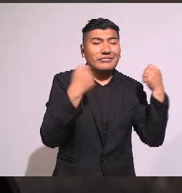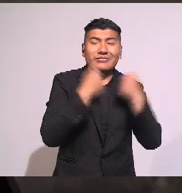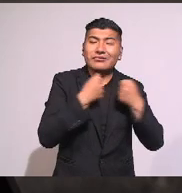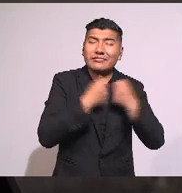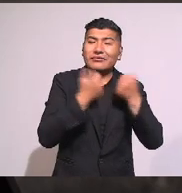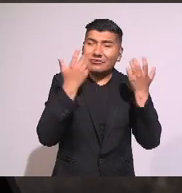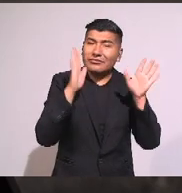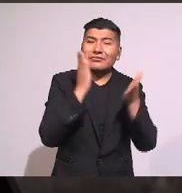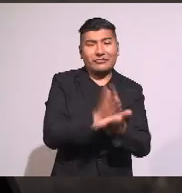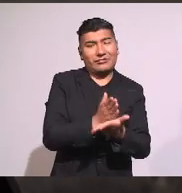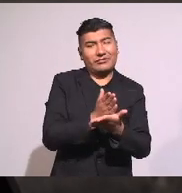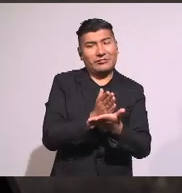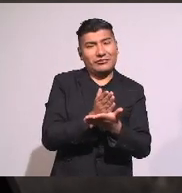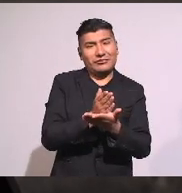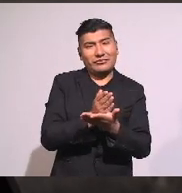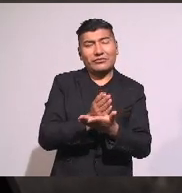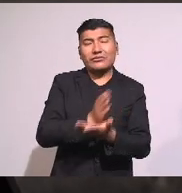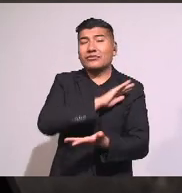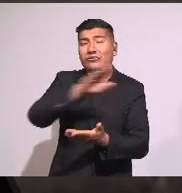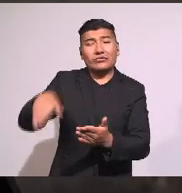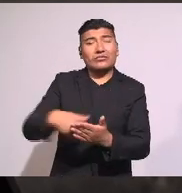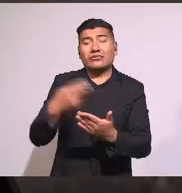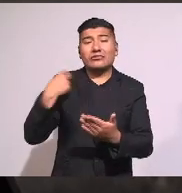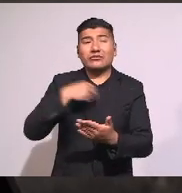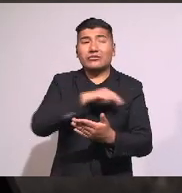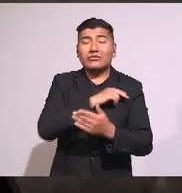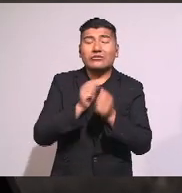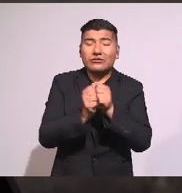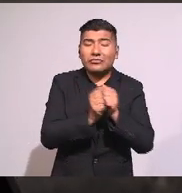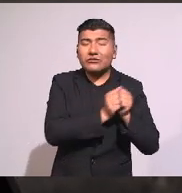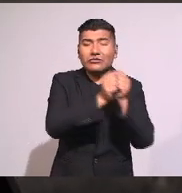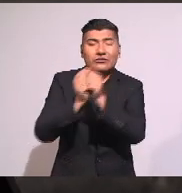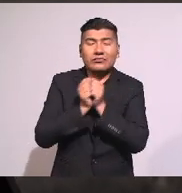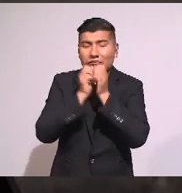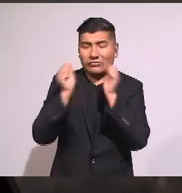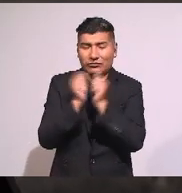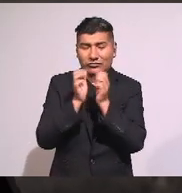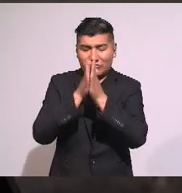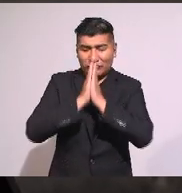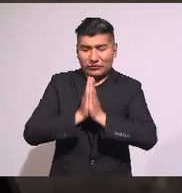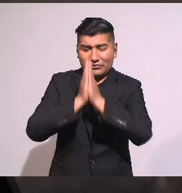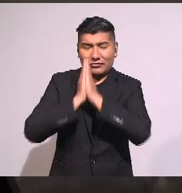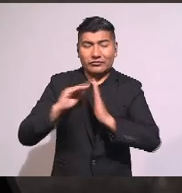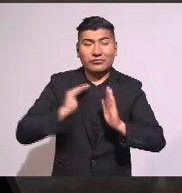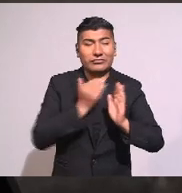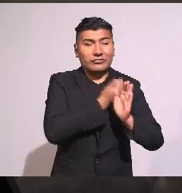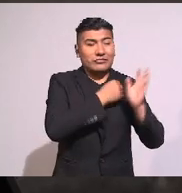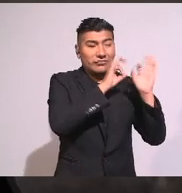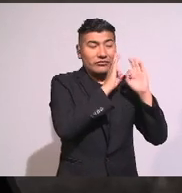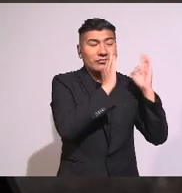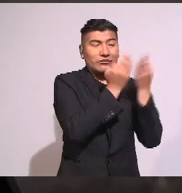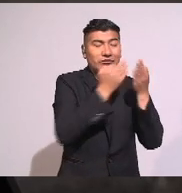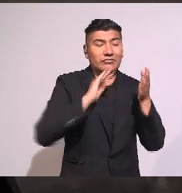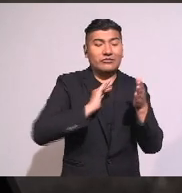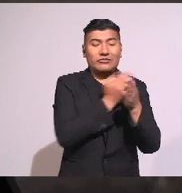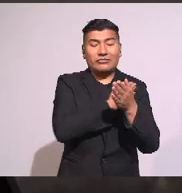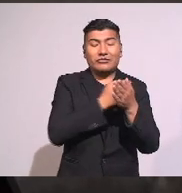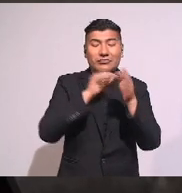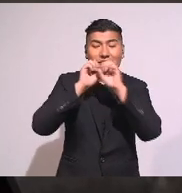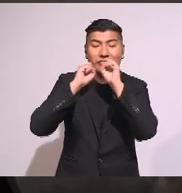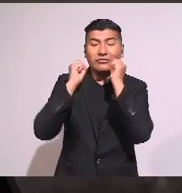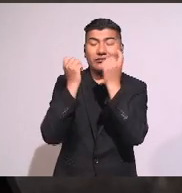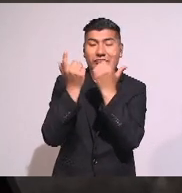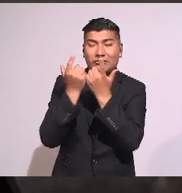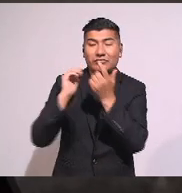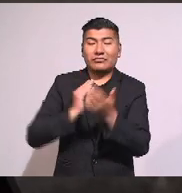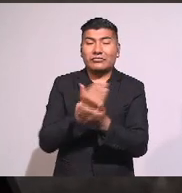sobre todo que entre todos podamos unirnos en oración para que nuestras familias, nuestra sociedad,